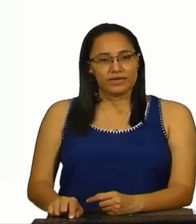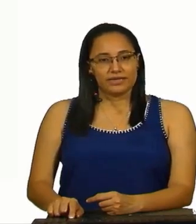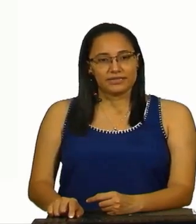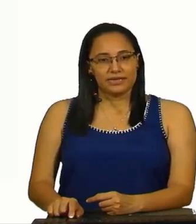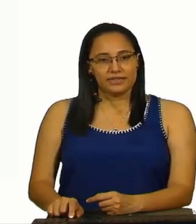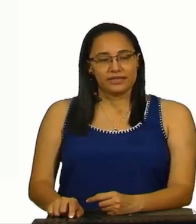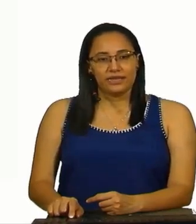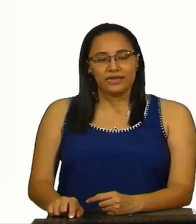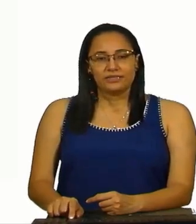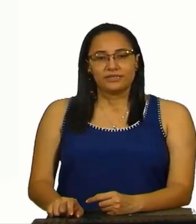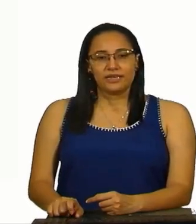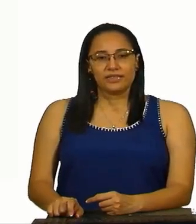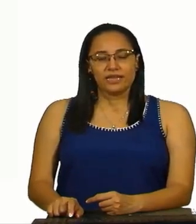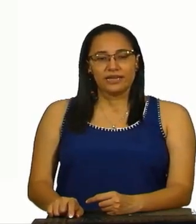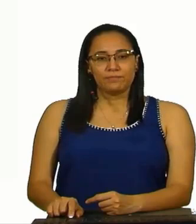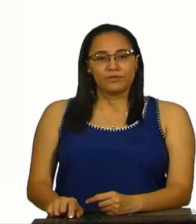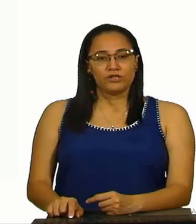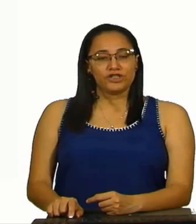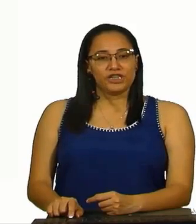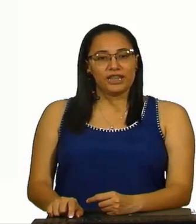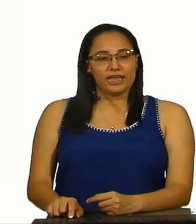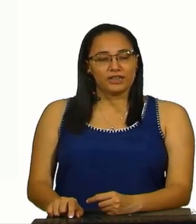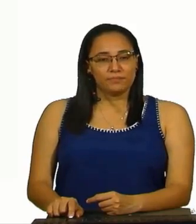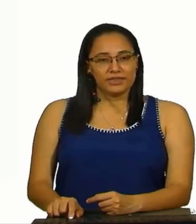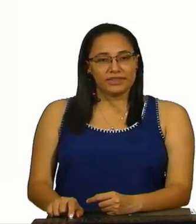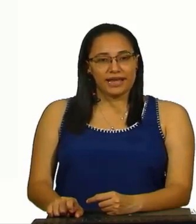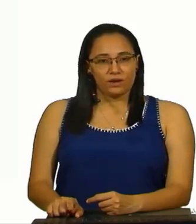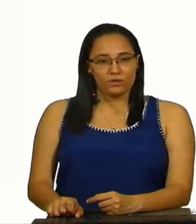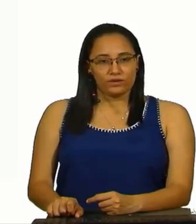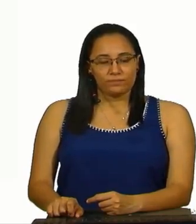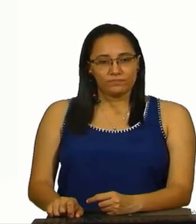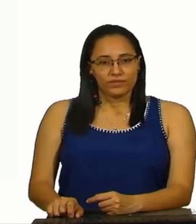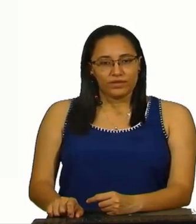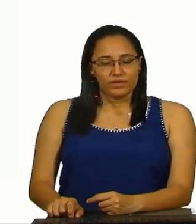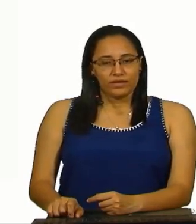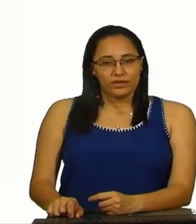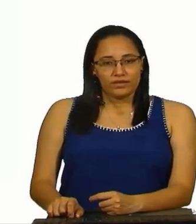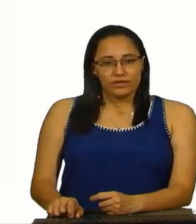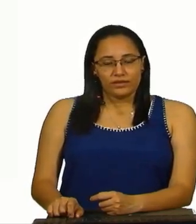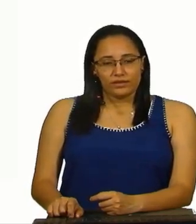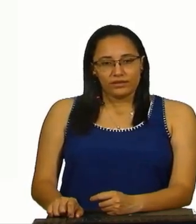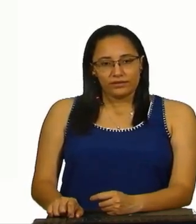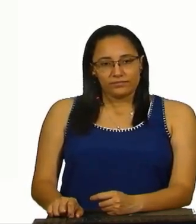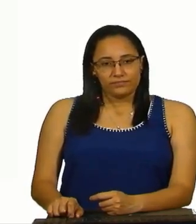Muy bien, excelente. Siguiente ejemplo. She let me down.